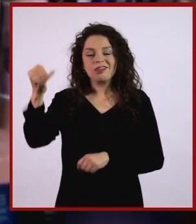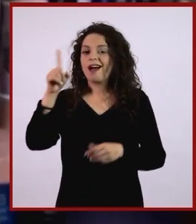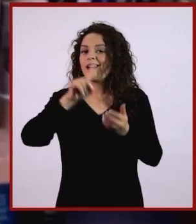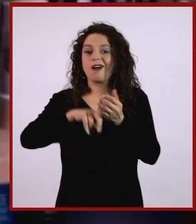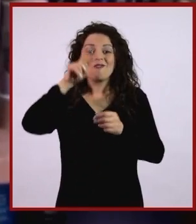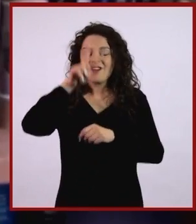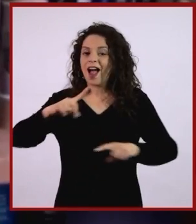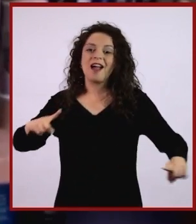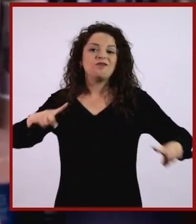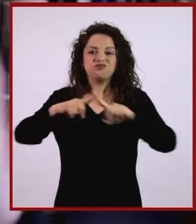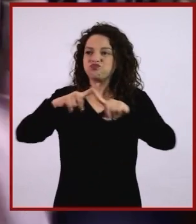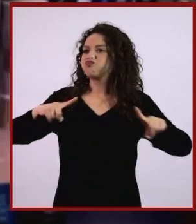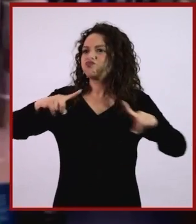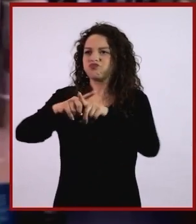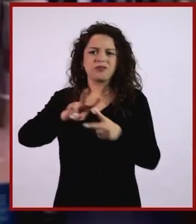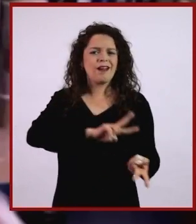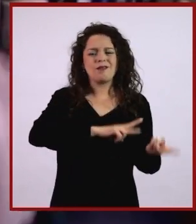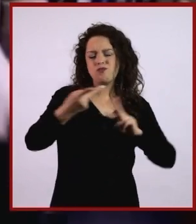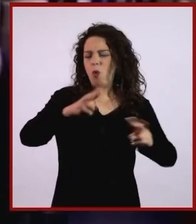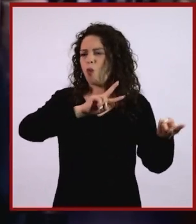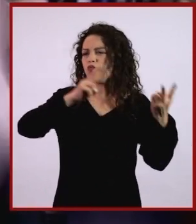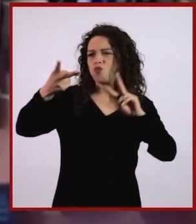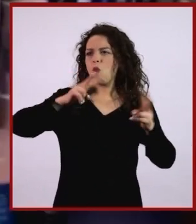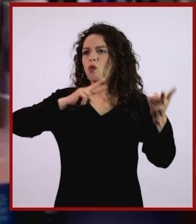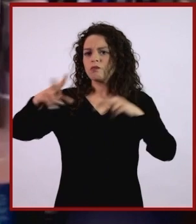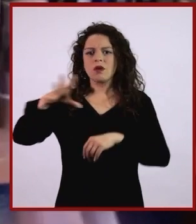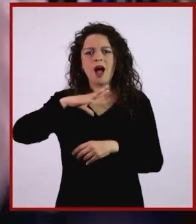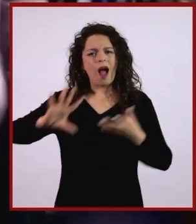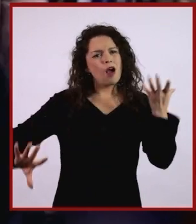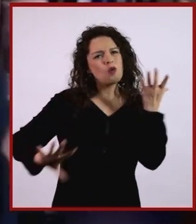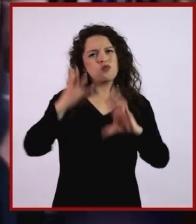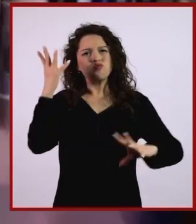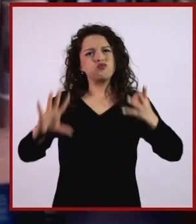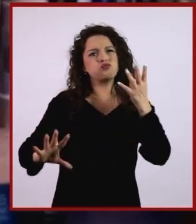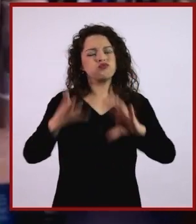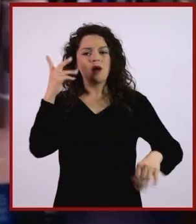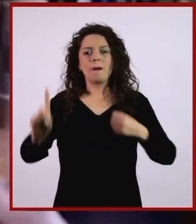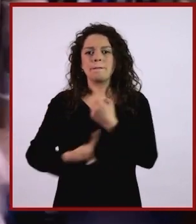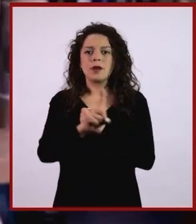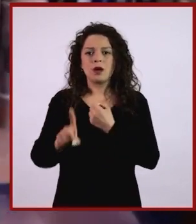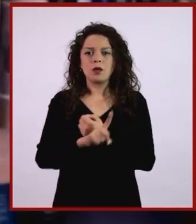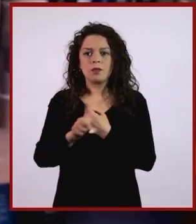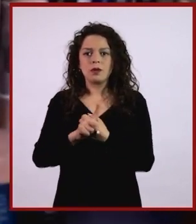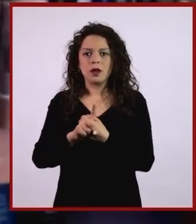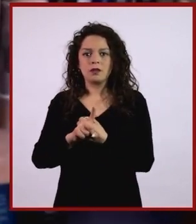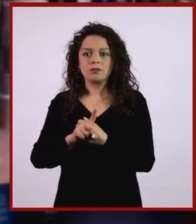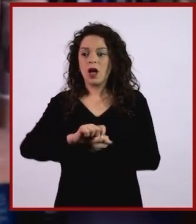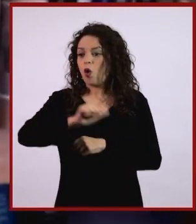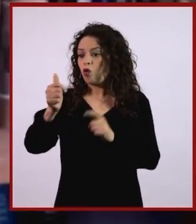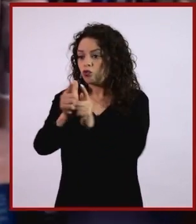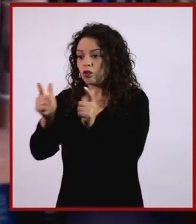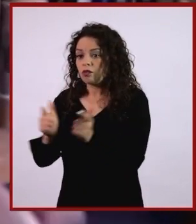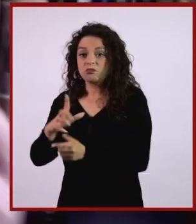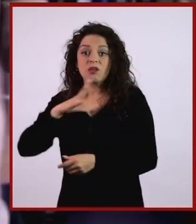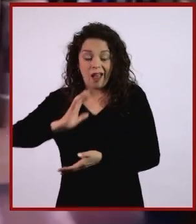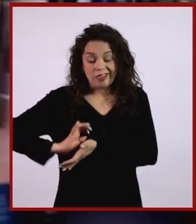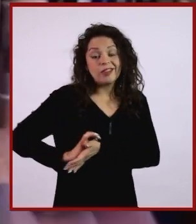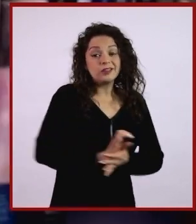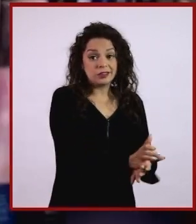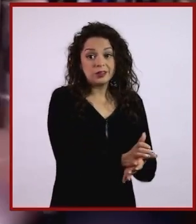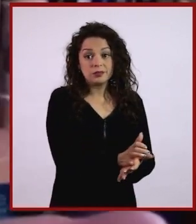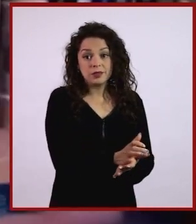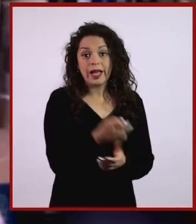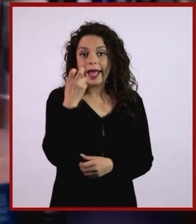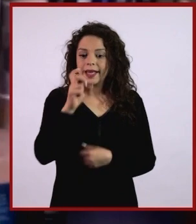que ha generado lo contrario, que ha generado exclusión, que ha generado conflicto, que ha generado discriminación contra otros grupos.